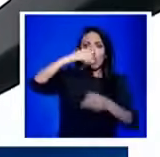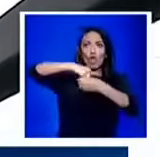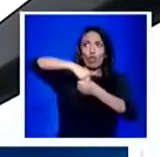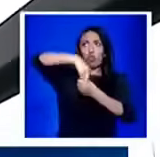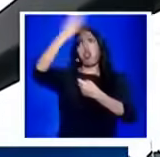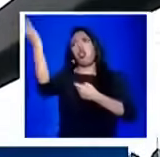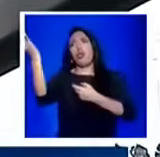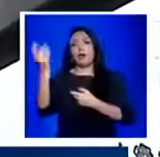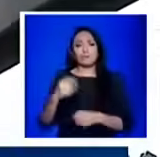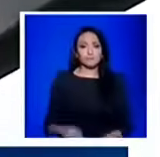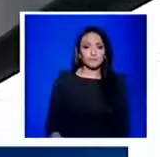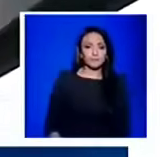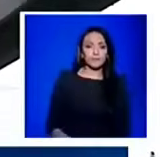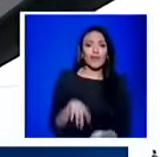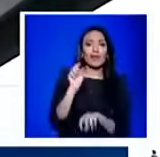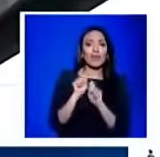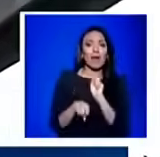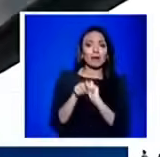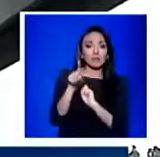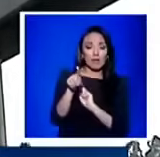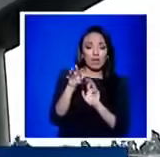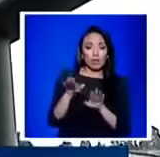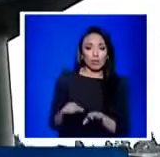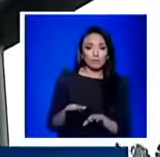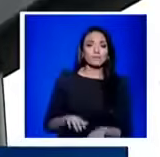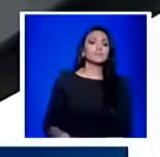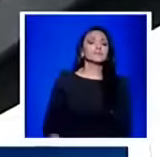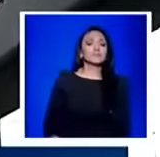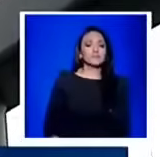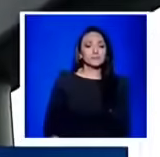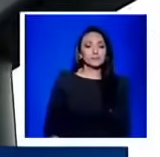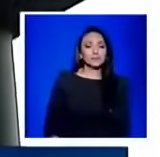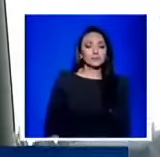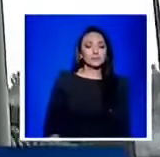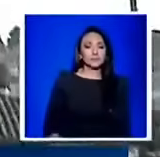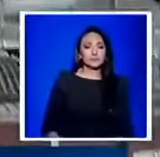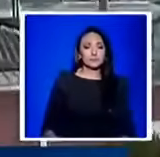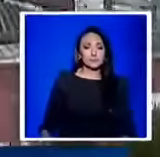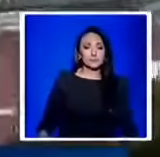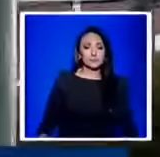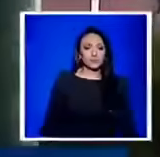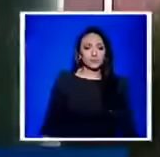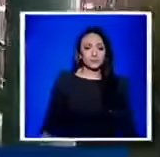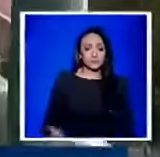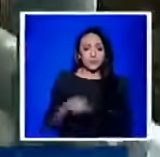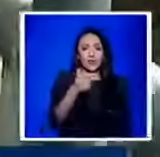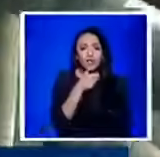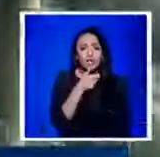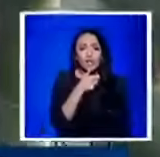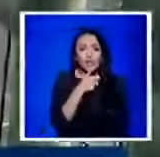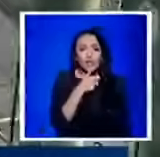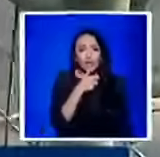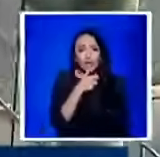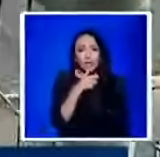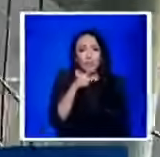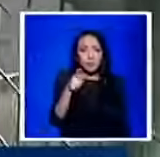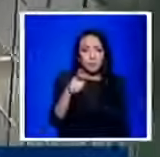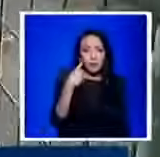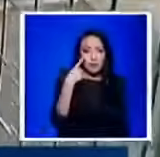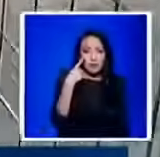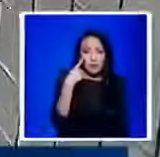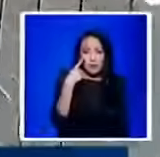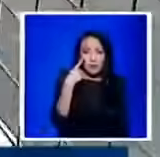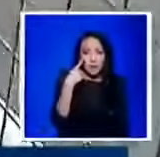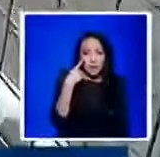cuando se colocó el explosivo en la parte de aquí abajo. Miren ustedes, todavía hay los rastros del